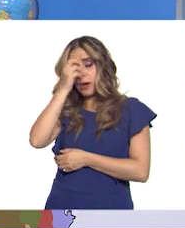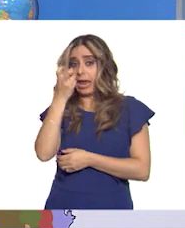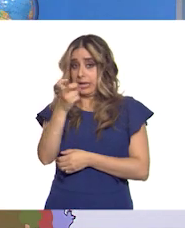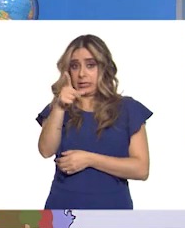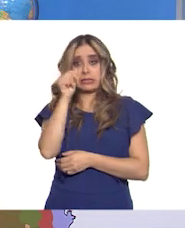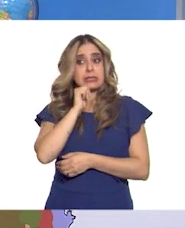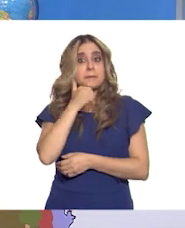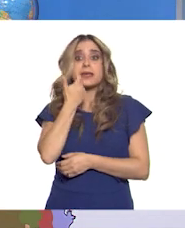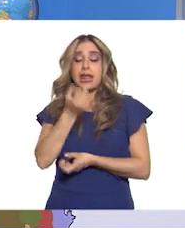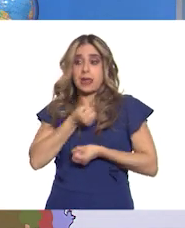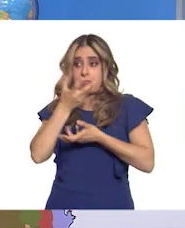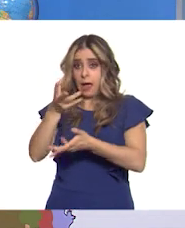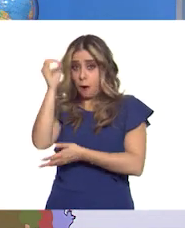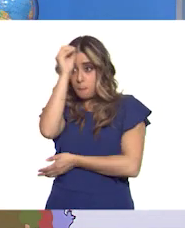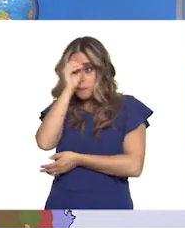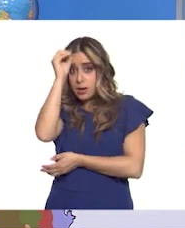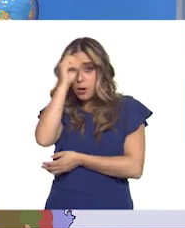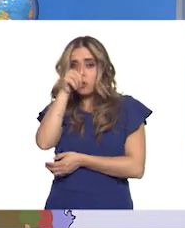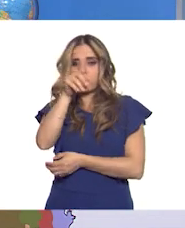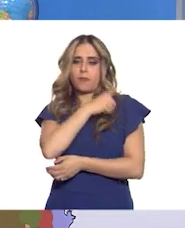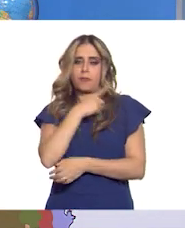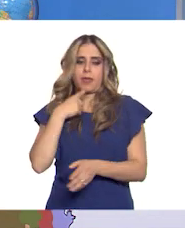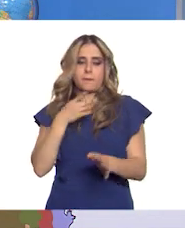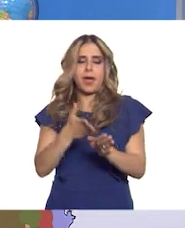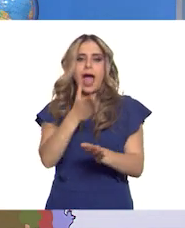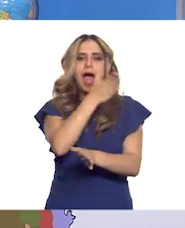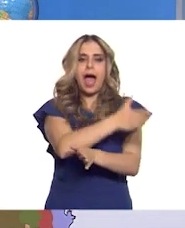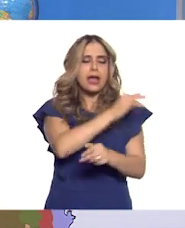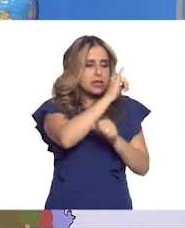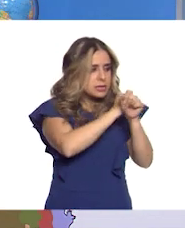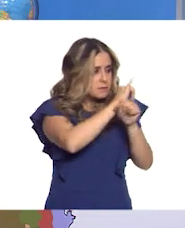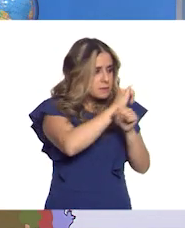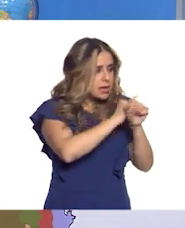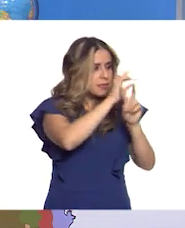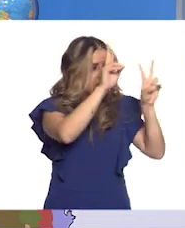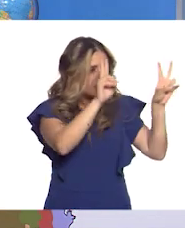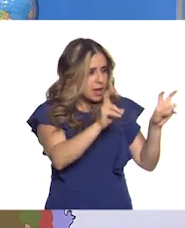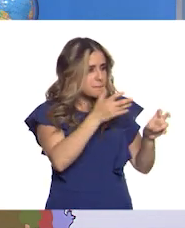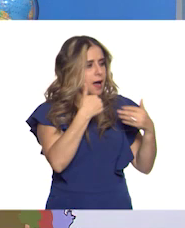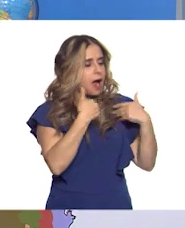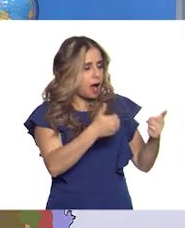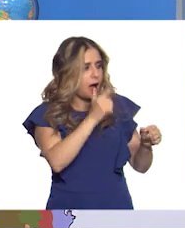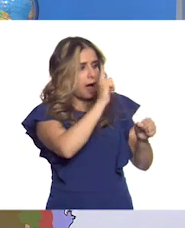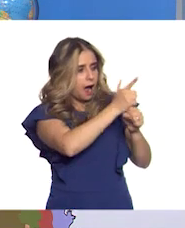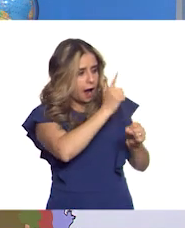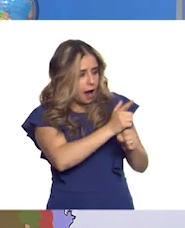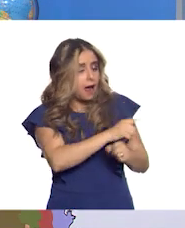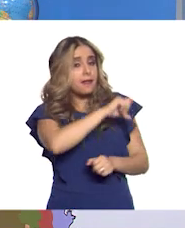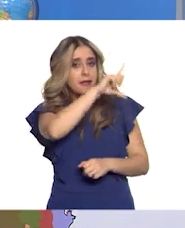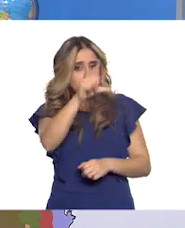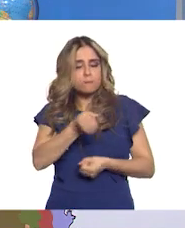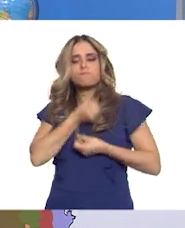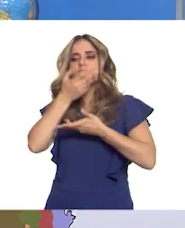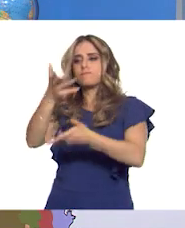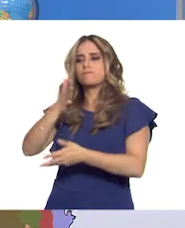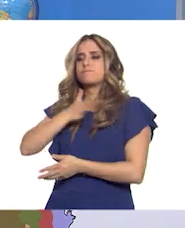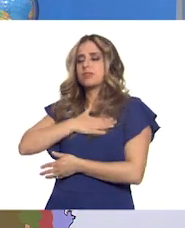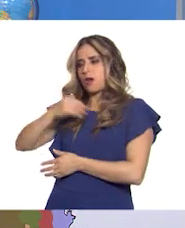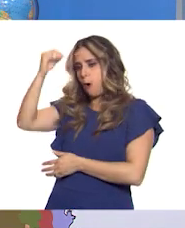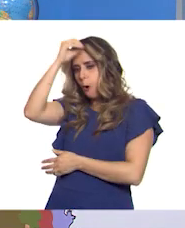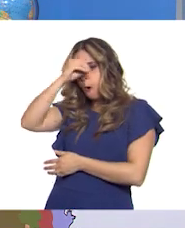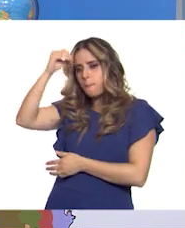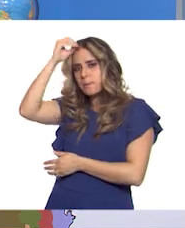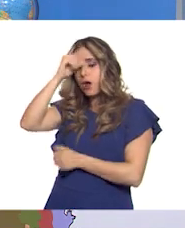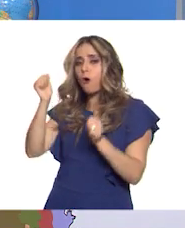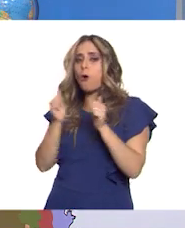fiable, confiable, y con las vivencias que ustedes tienen a partir de lo que conocen, pueden expresar su opinión siempre y cuando